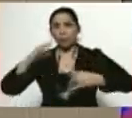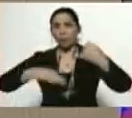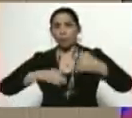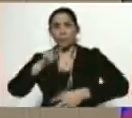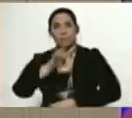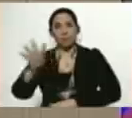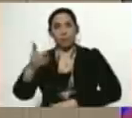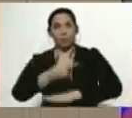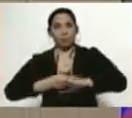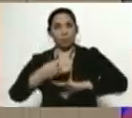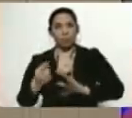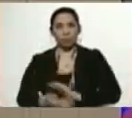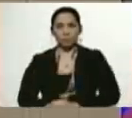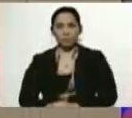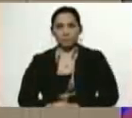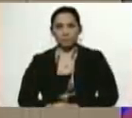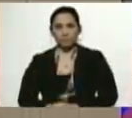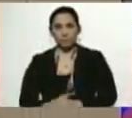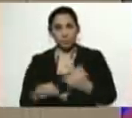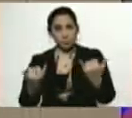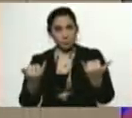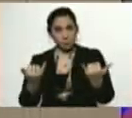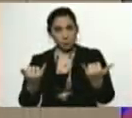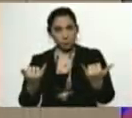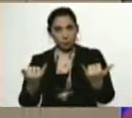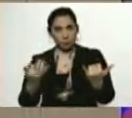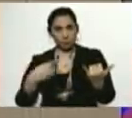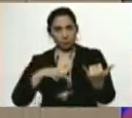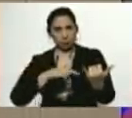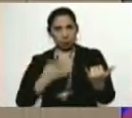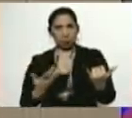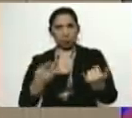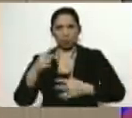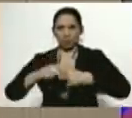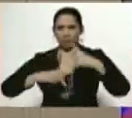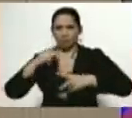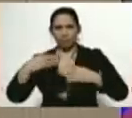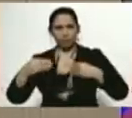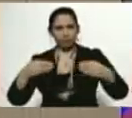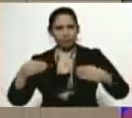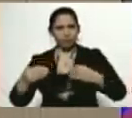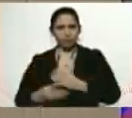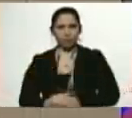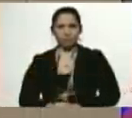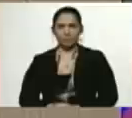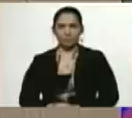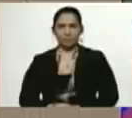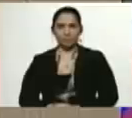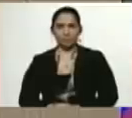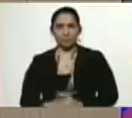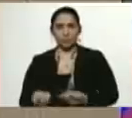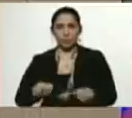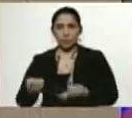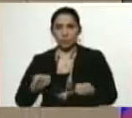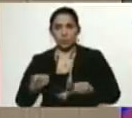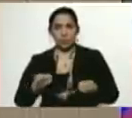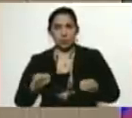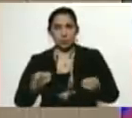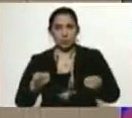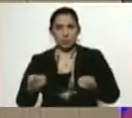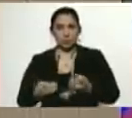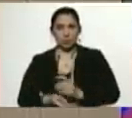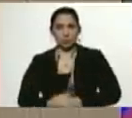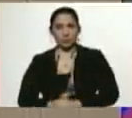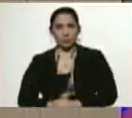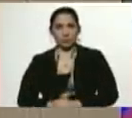horas y sobre todo en este momento en que estamos en el proceso de flexibilización controlada